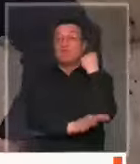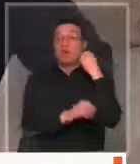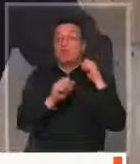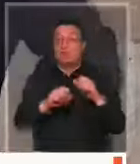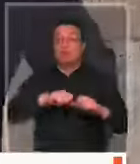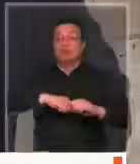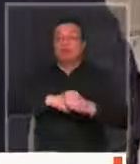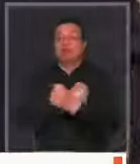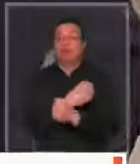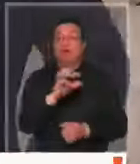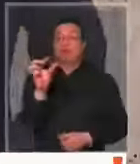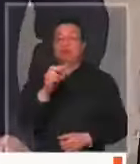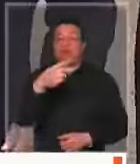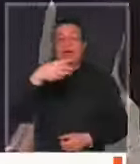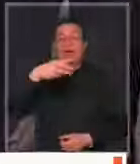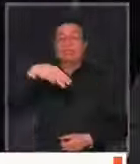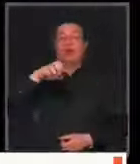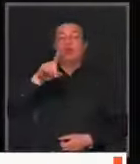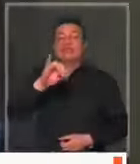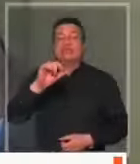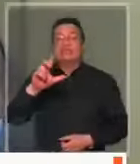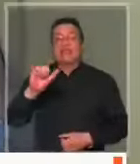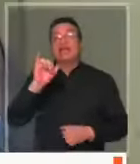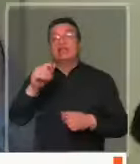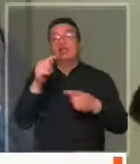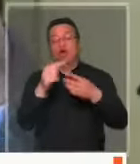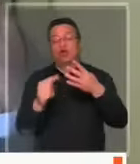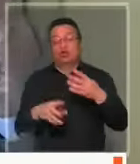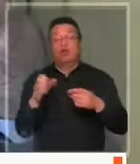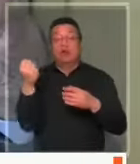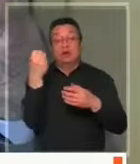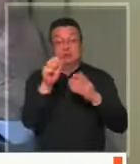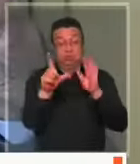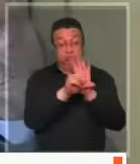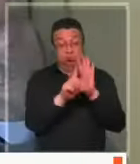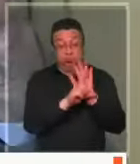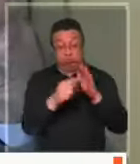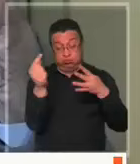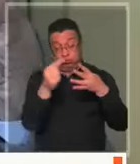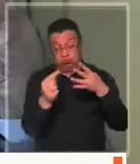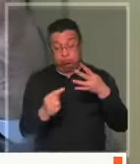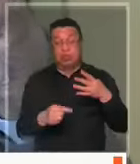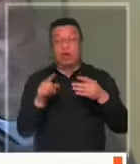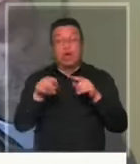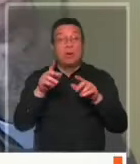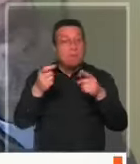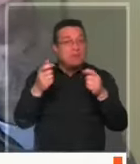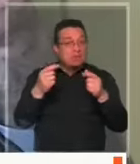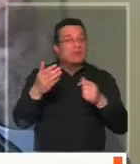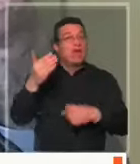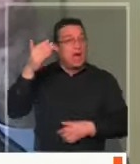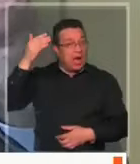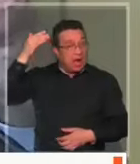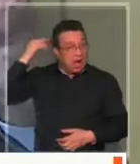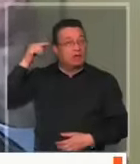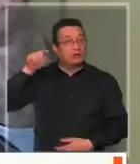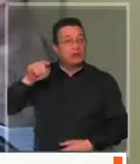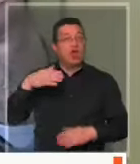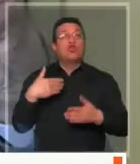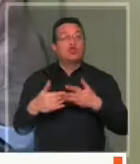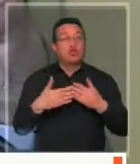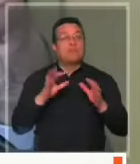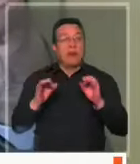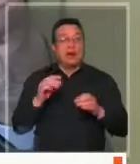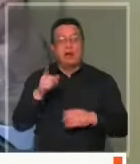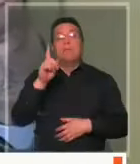preventiva para Hermosilla y otros involucrados. La cantidad de delitos y el carácter de los mismos, en casos como este suele ocurrir, nosotros suele ser frecuente que los